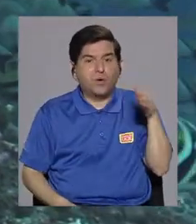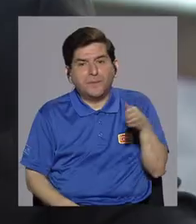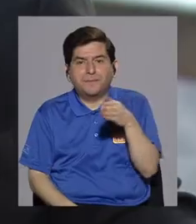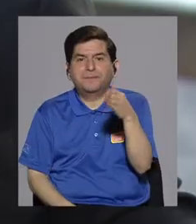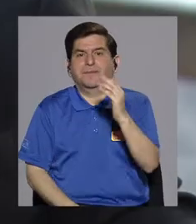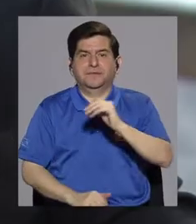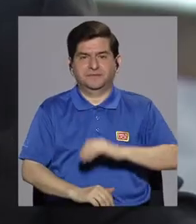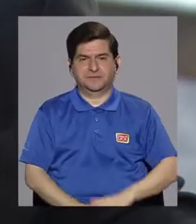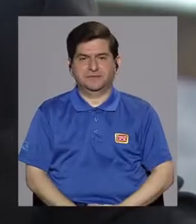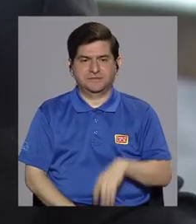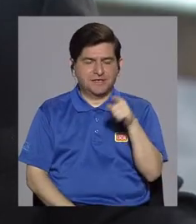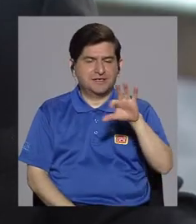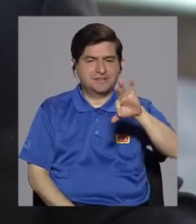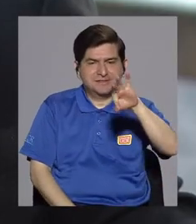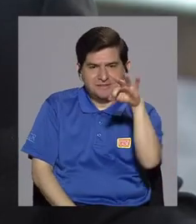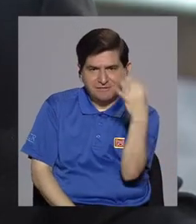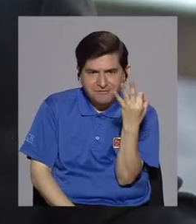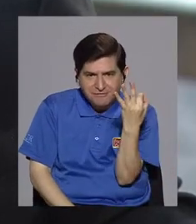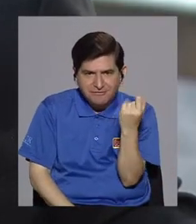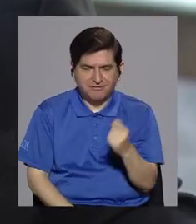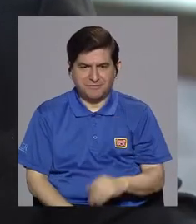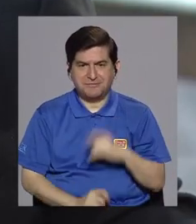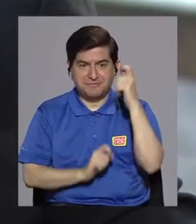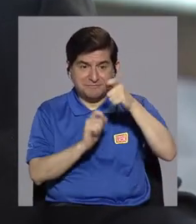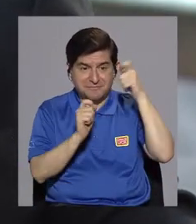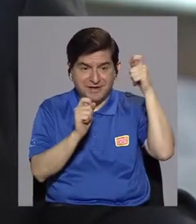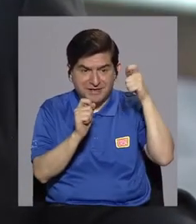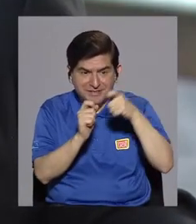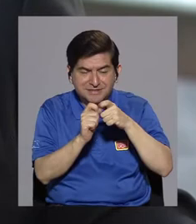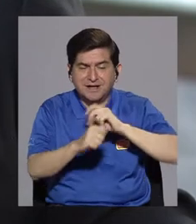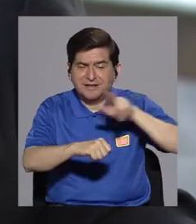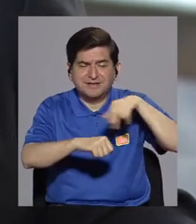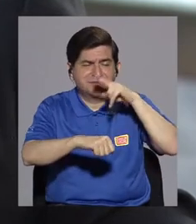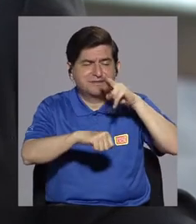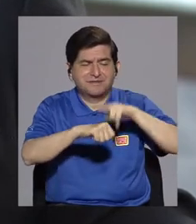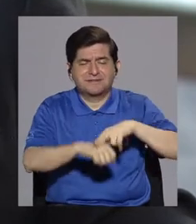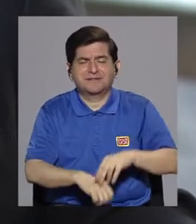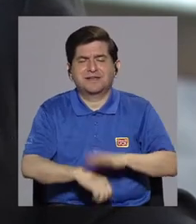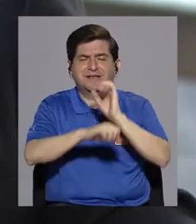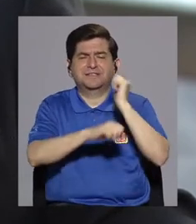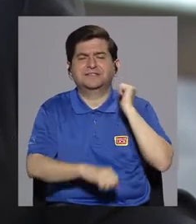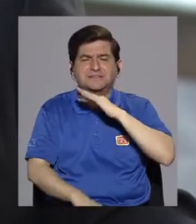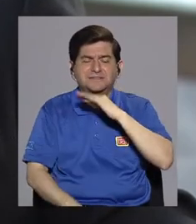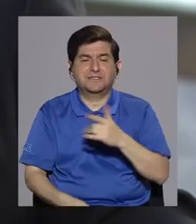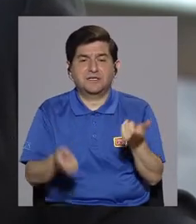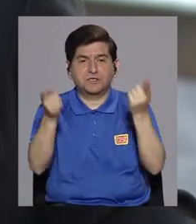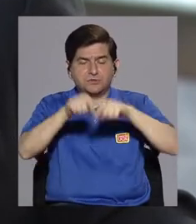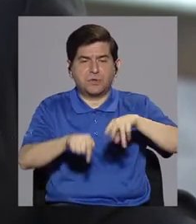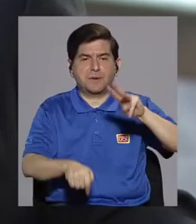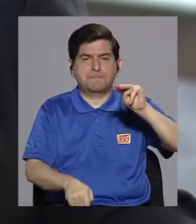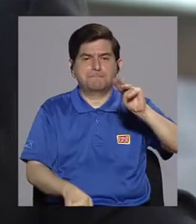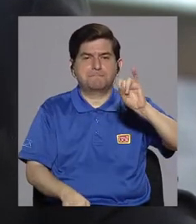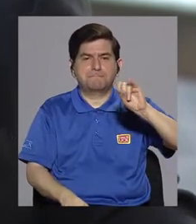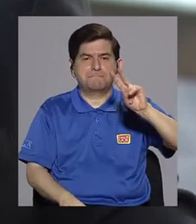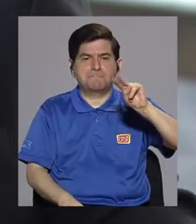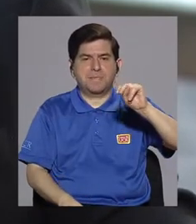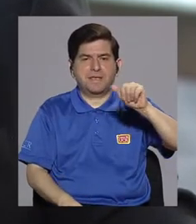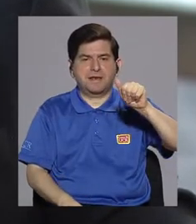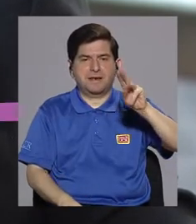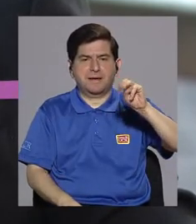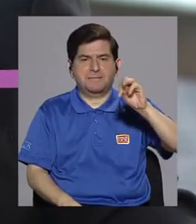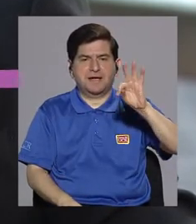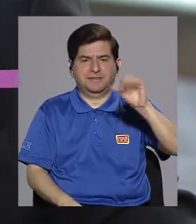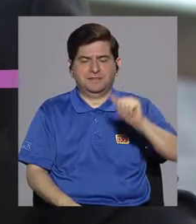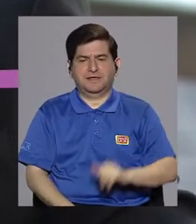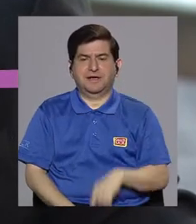los peces y esta es la forma, una forma habitual de contaminación y es lo que sucedió en Minamata, porque